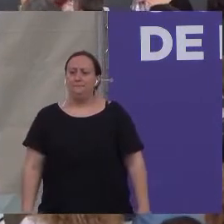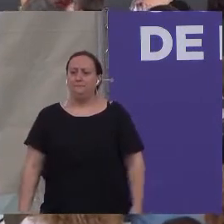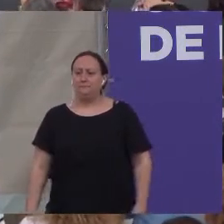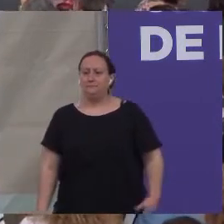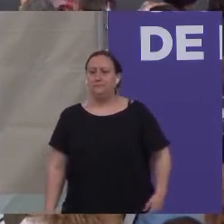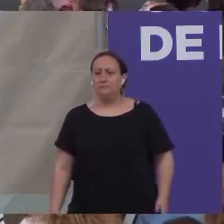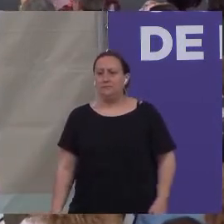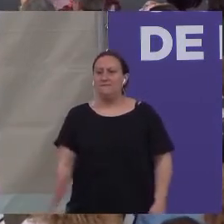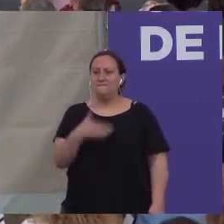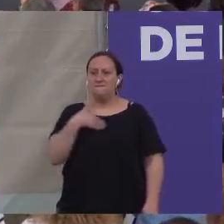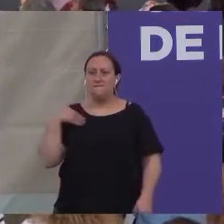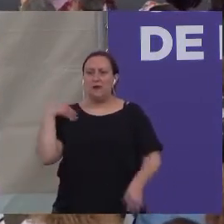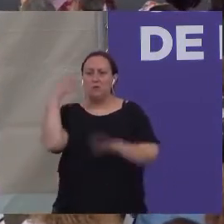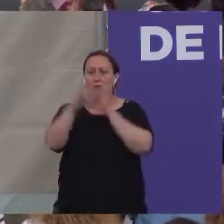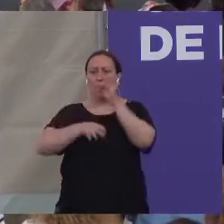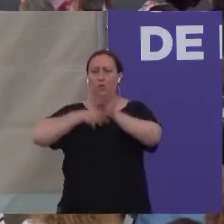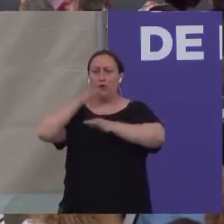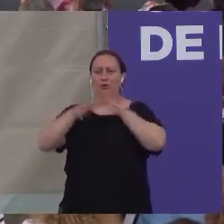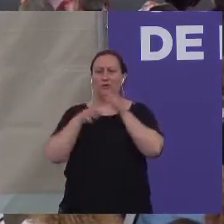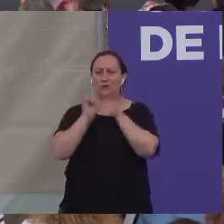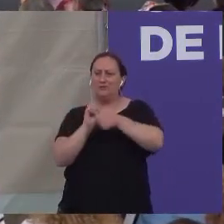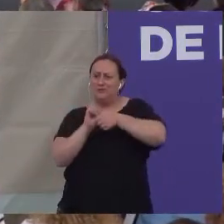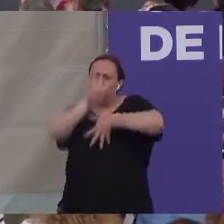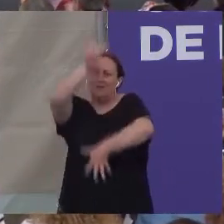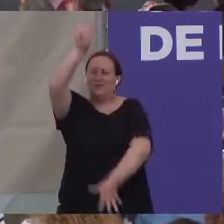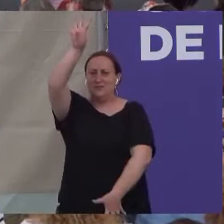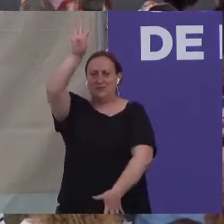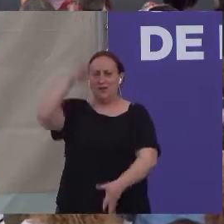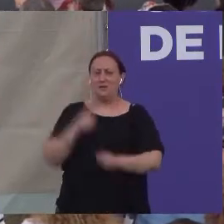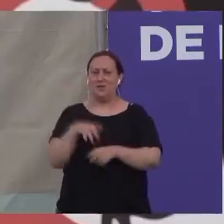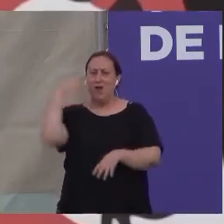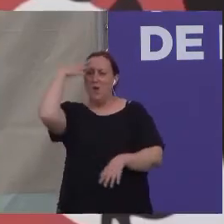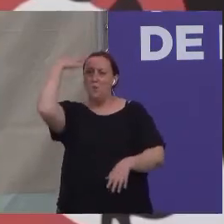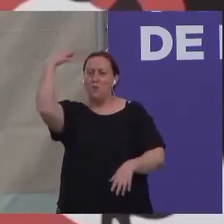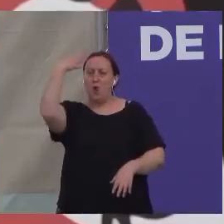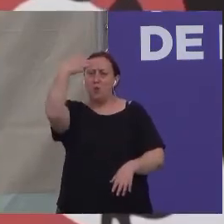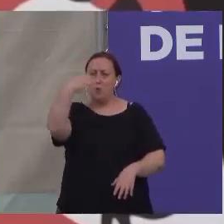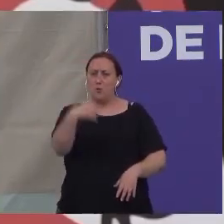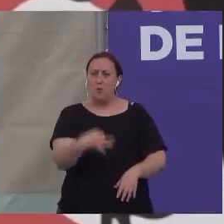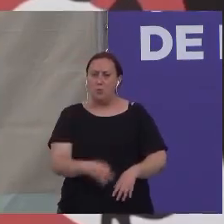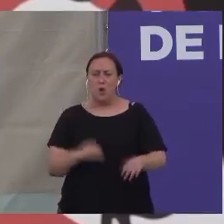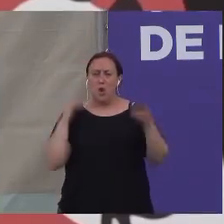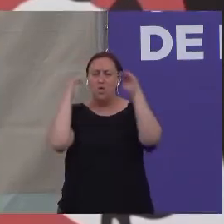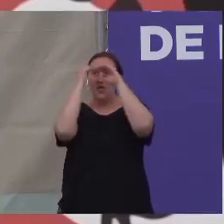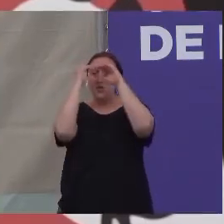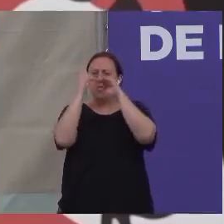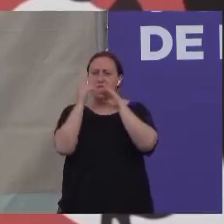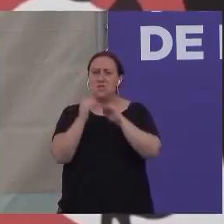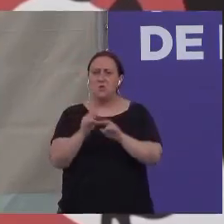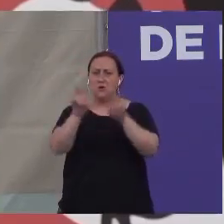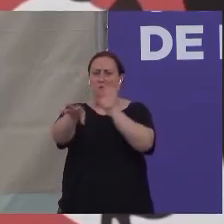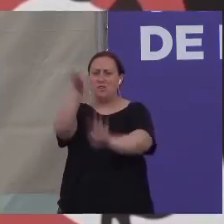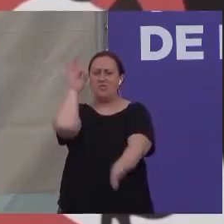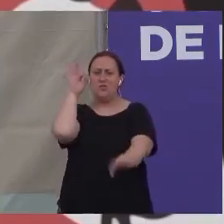queremos una organización totalmente descentralizada, donde cada municipio cuente de igual manera a la hora de tomar